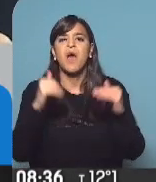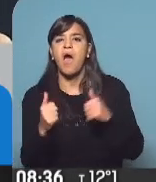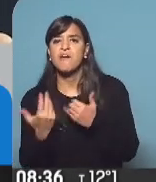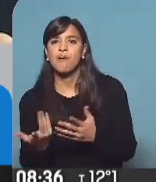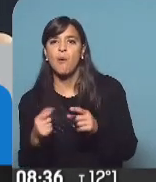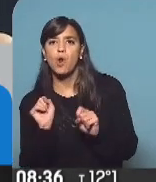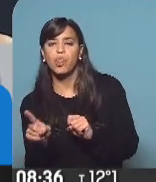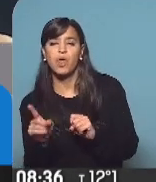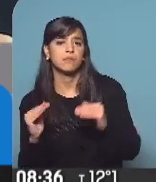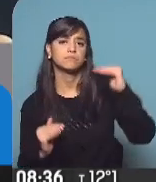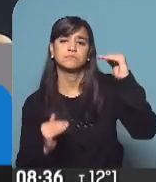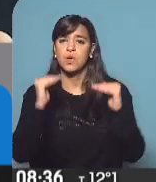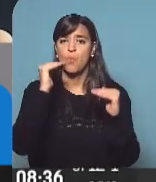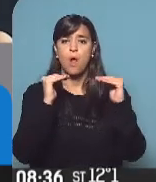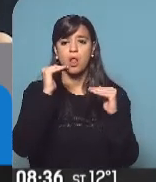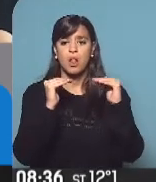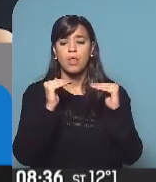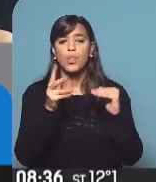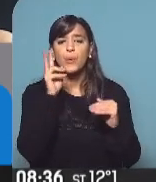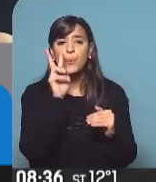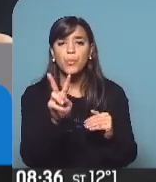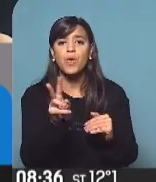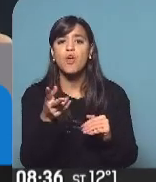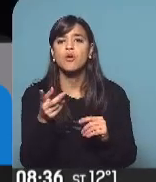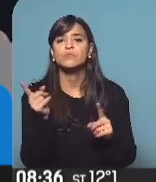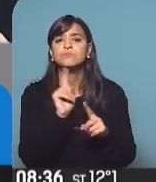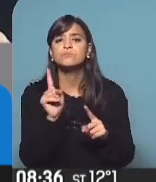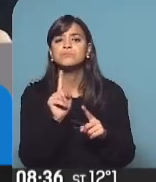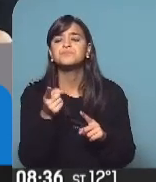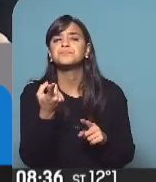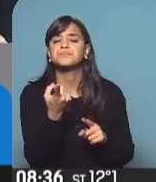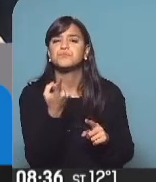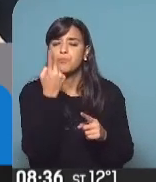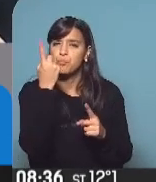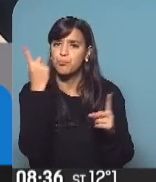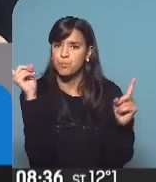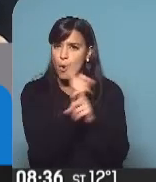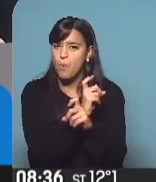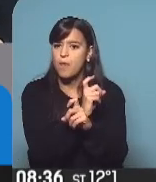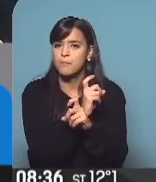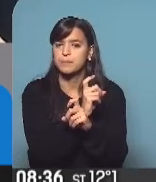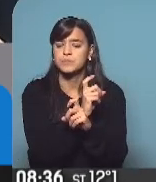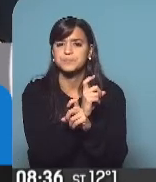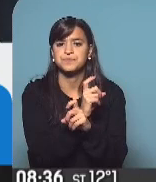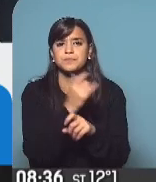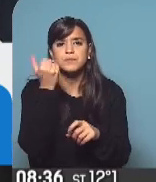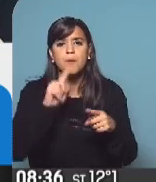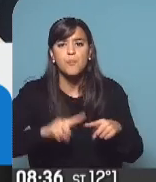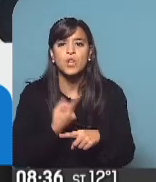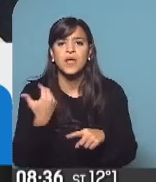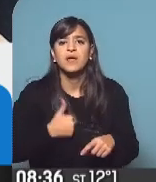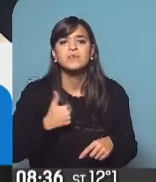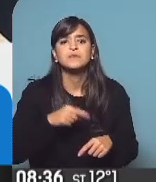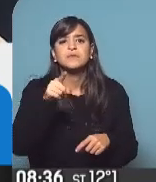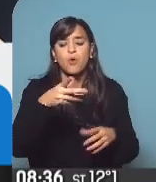de central yo veo veo que no está con urbanizado uno de los problemas que creo que tenemos en la política argentina que